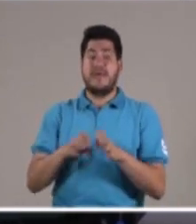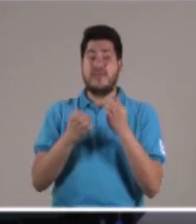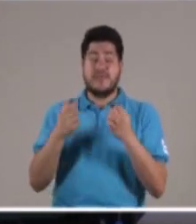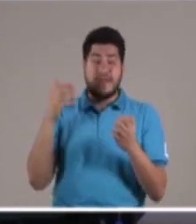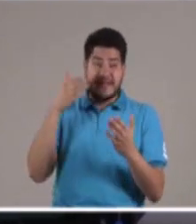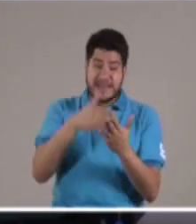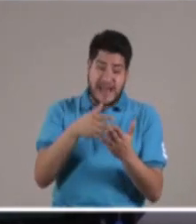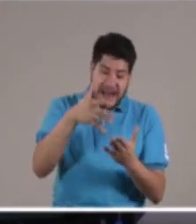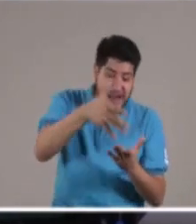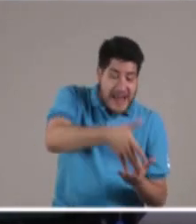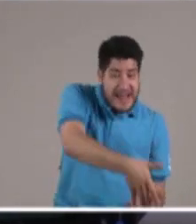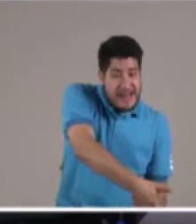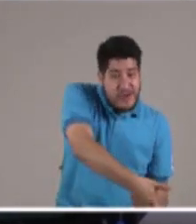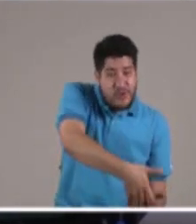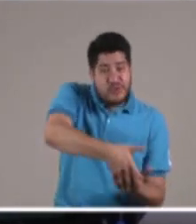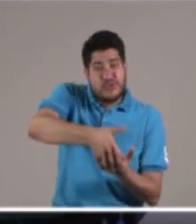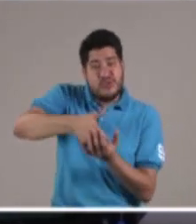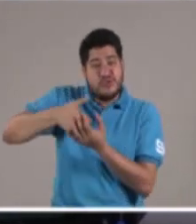sacan lo levantan